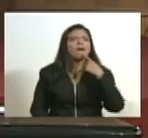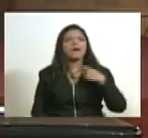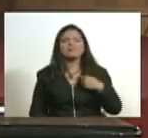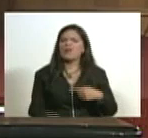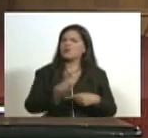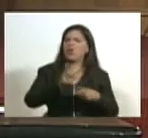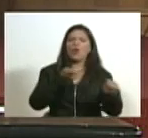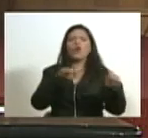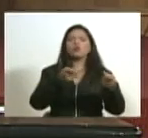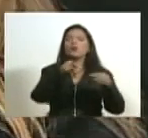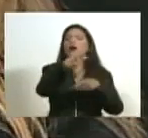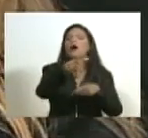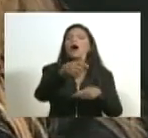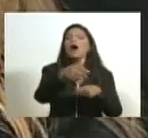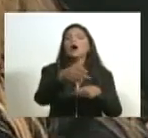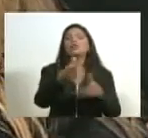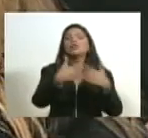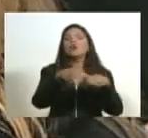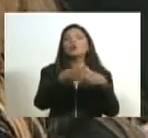controlan esas bandas. ¿Y quién las controla?